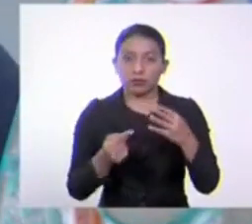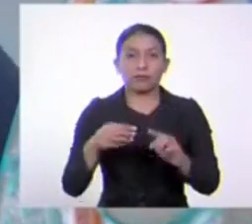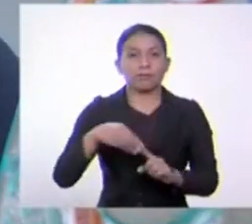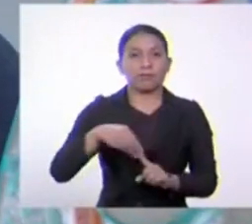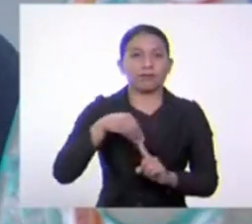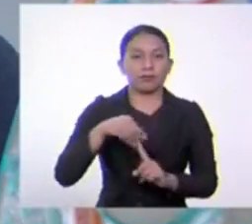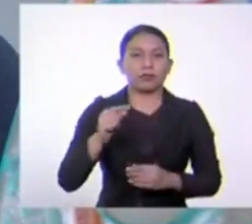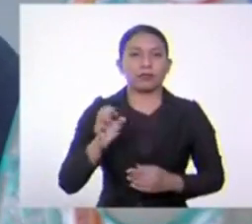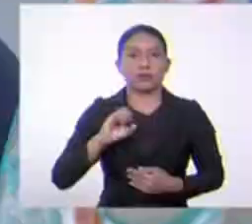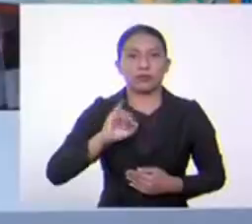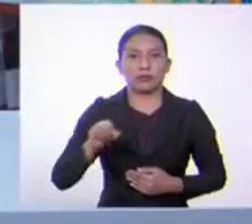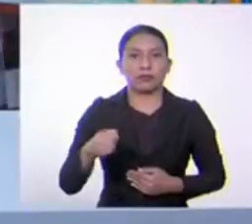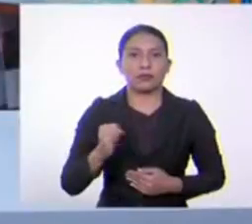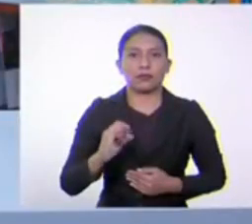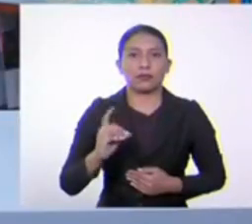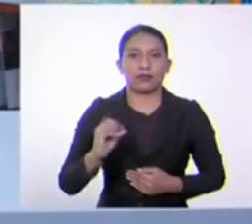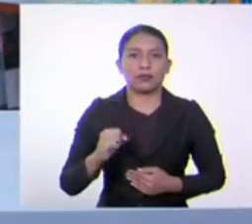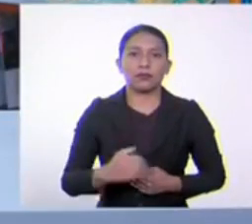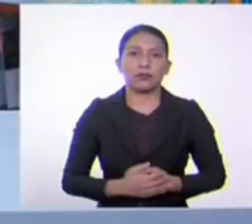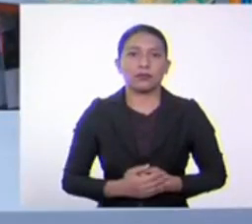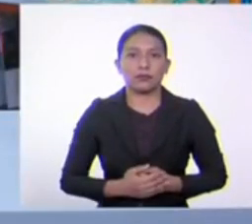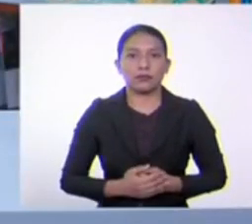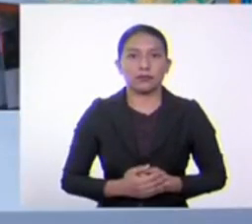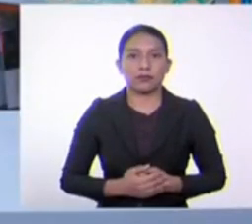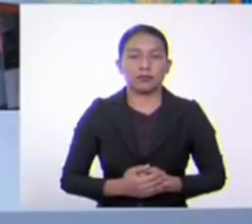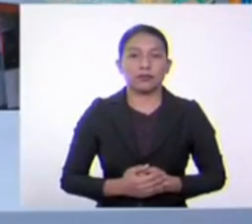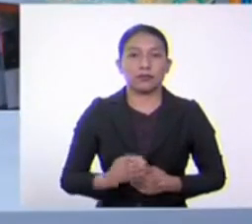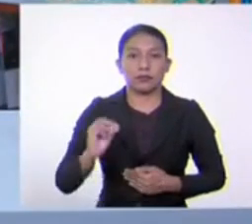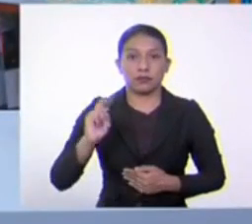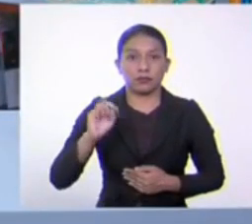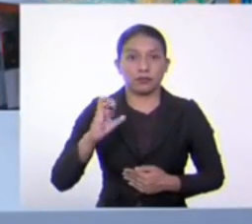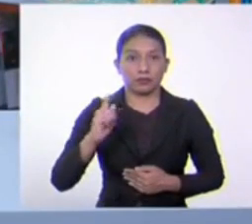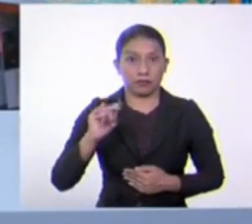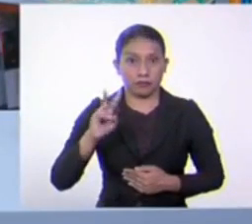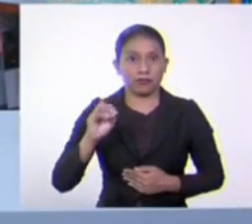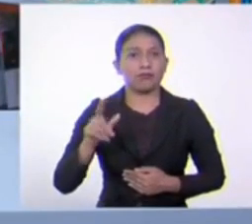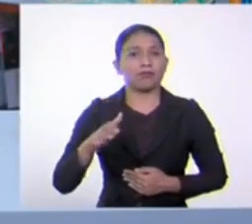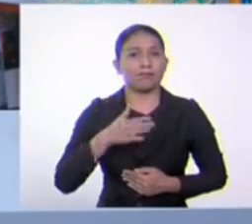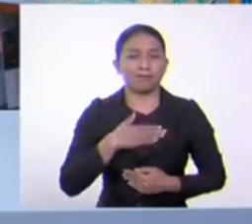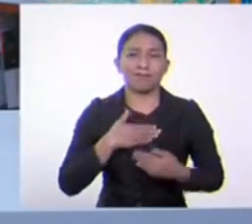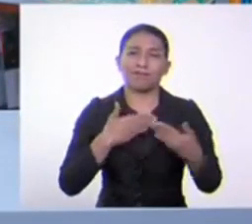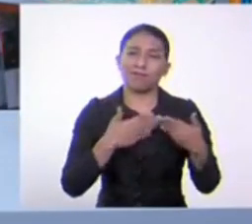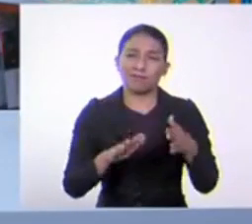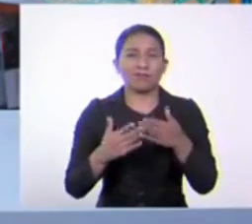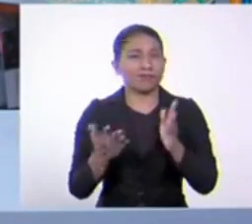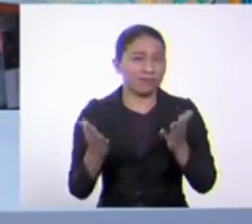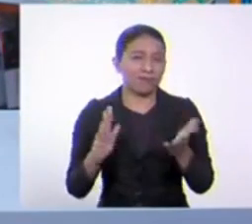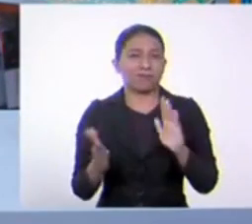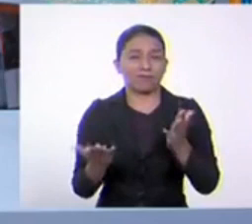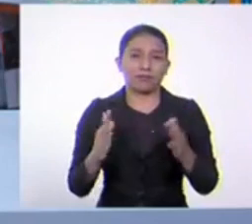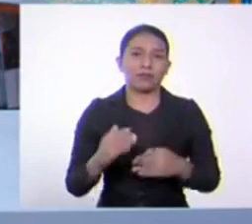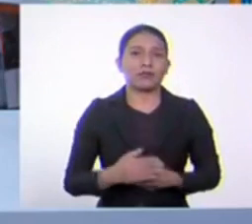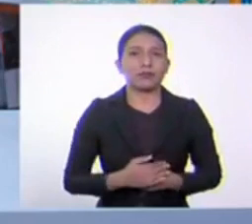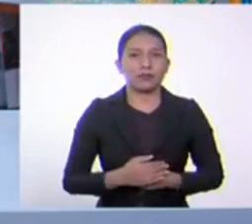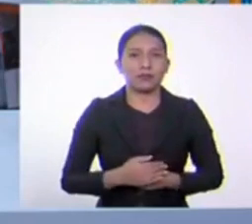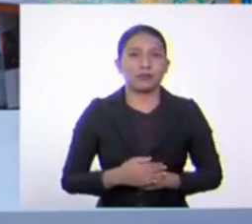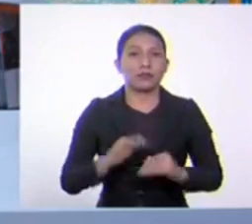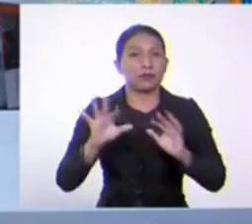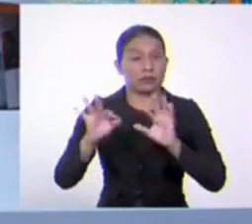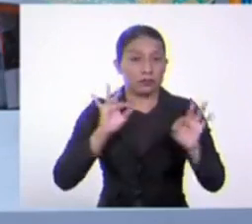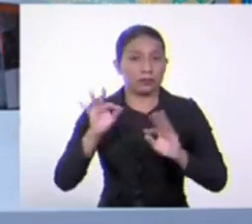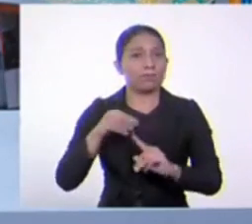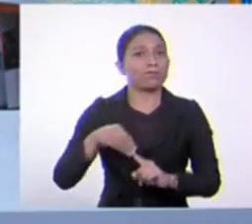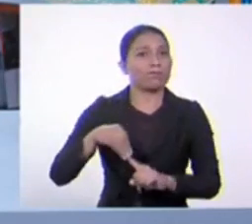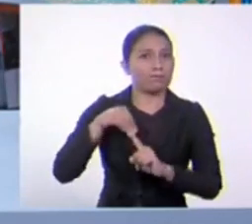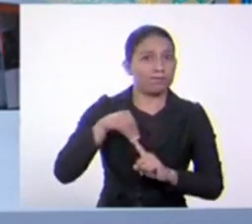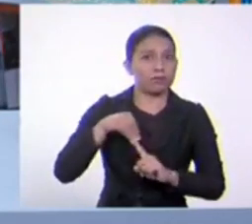de tejidos. Hablando del tejido conectivo, hay muchas variaciones y hay tejidos conectivos